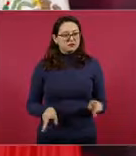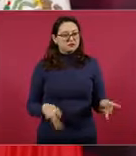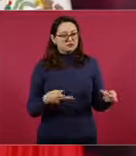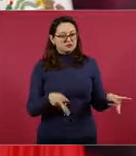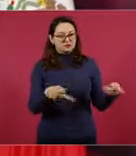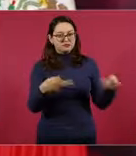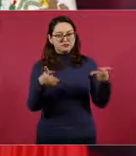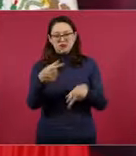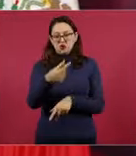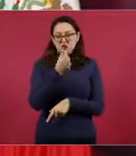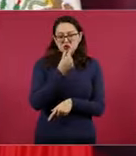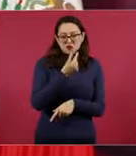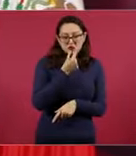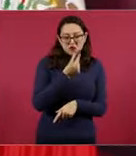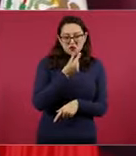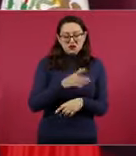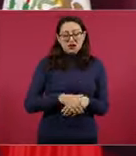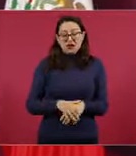socios